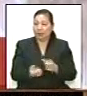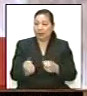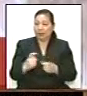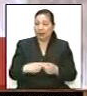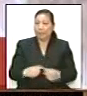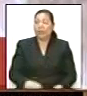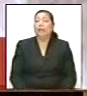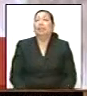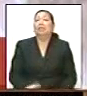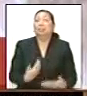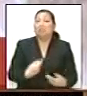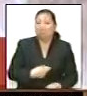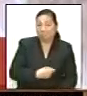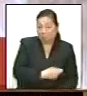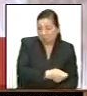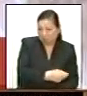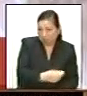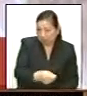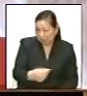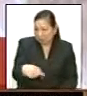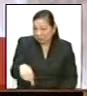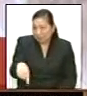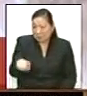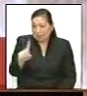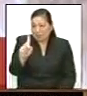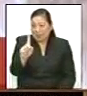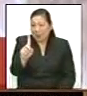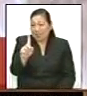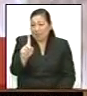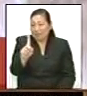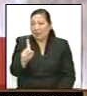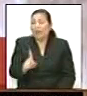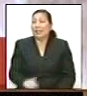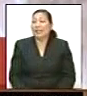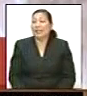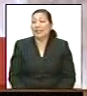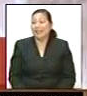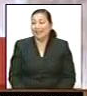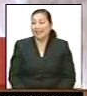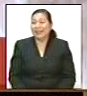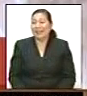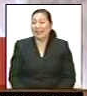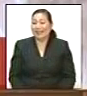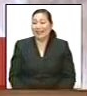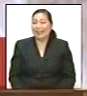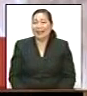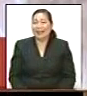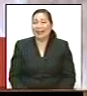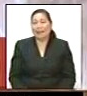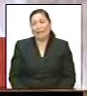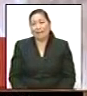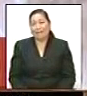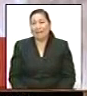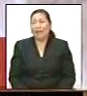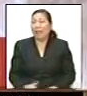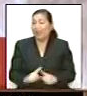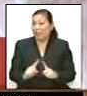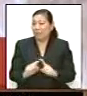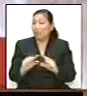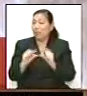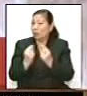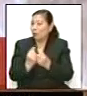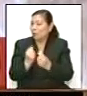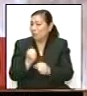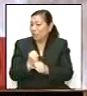estar repartido por primera vez lo que hemos hecho aunque parezca lo más lógico es que los diferentes grupos de